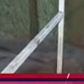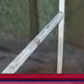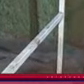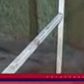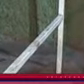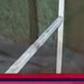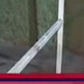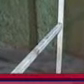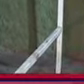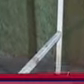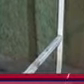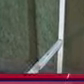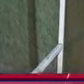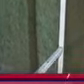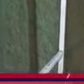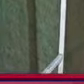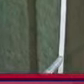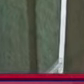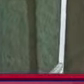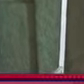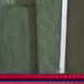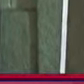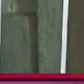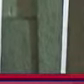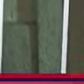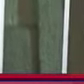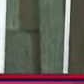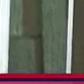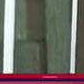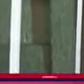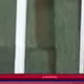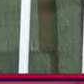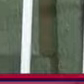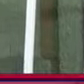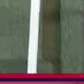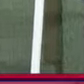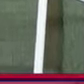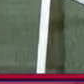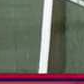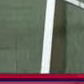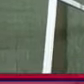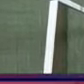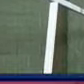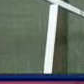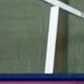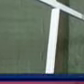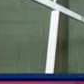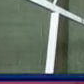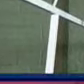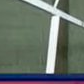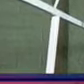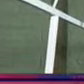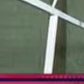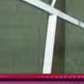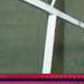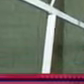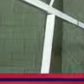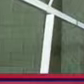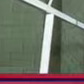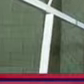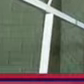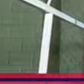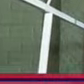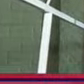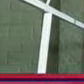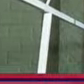Vamos a volver contigo más adelante. Gracias. Por ahora nosotros vamos a seguir hablando acerca de lo que está ocurriendo en torno a esta investigación. Ya han pasado